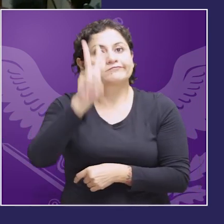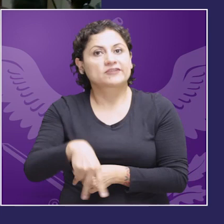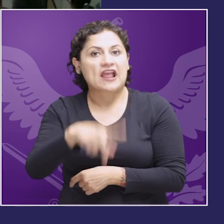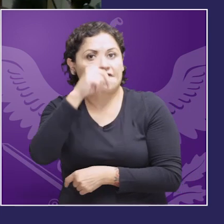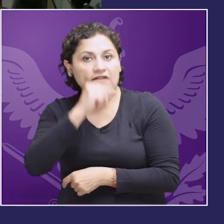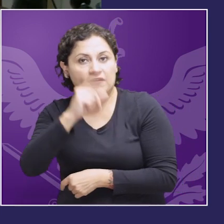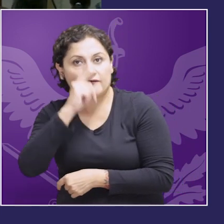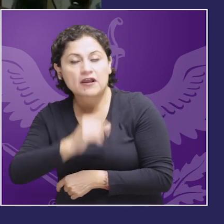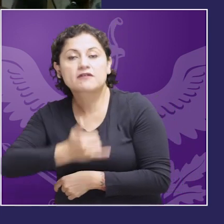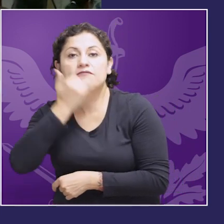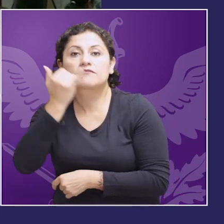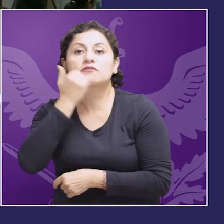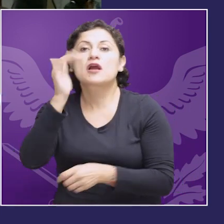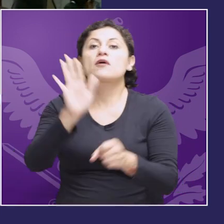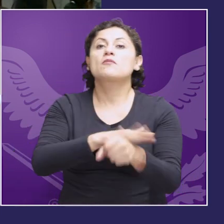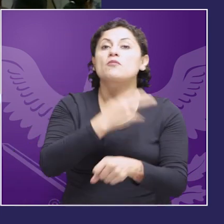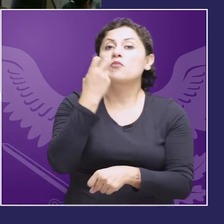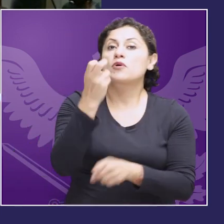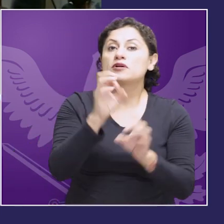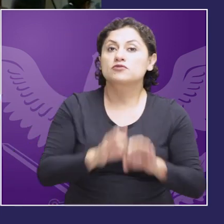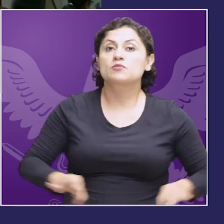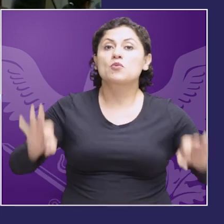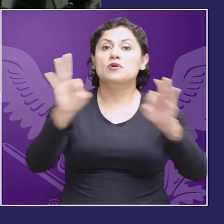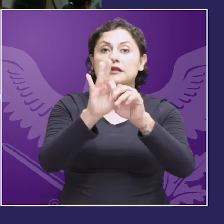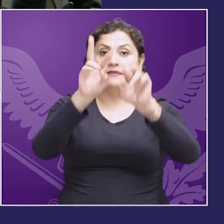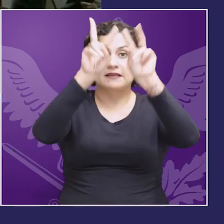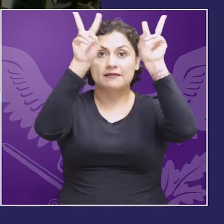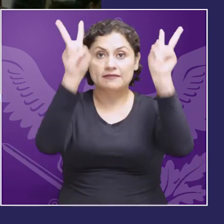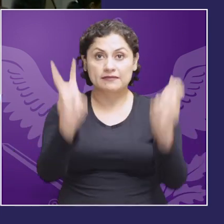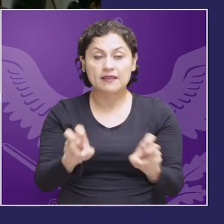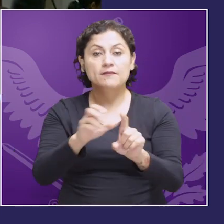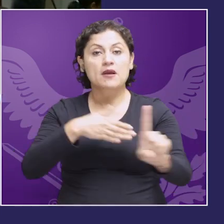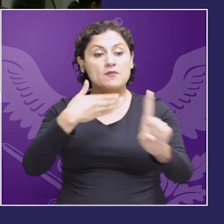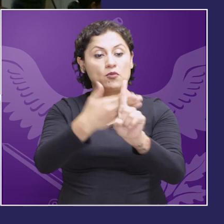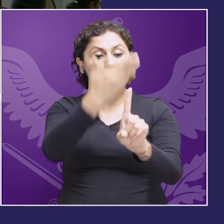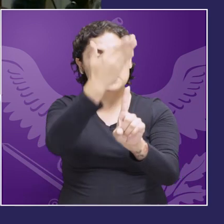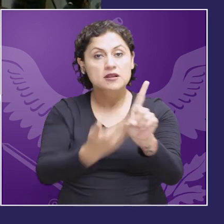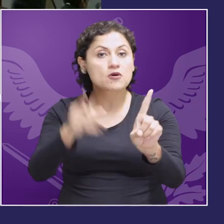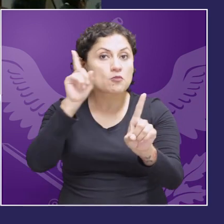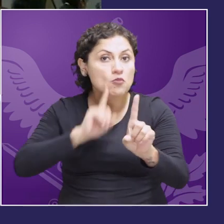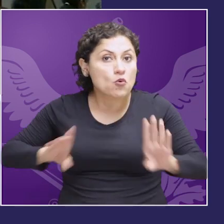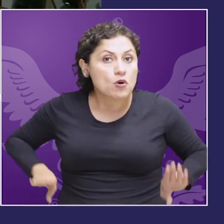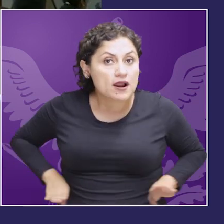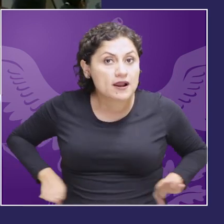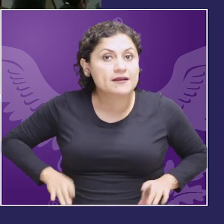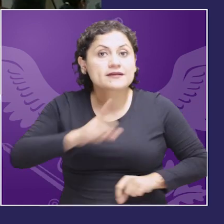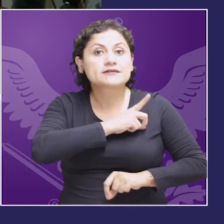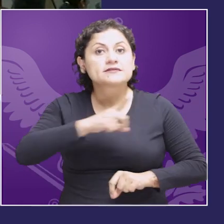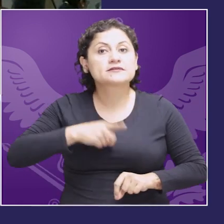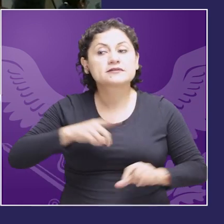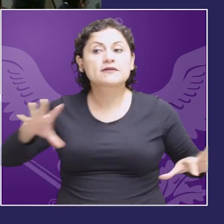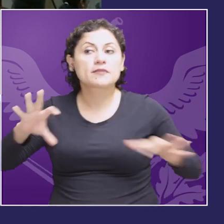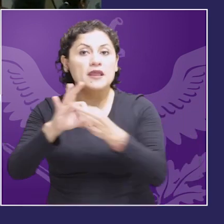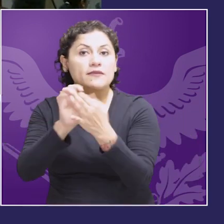no solo sea visto como un tema de derechos o de justicia, sino que sea incorporado como un asunto prioritario en las políticas públicas